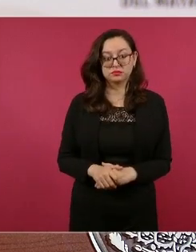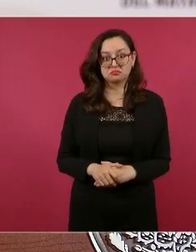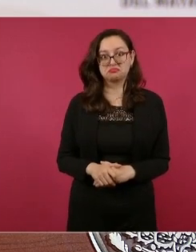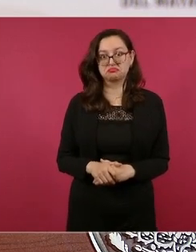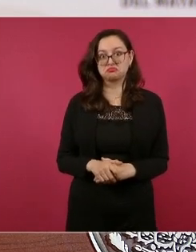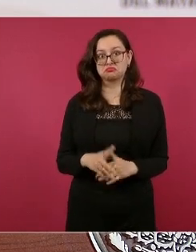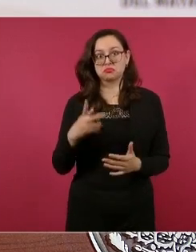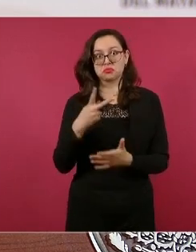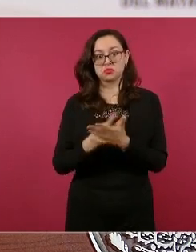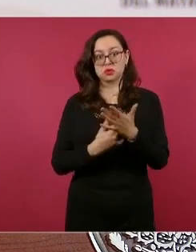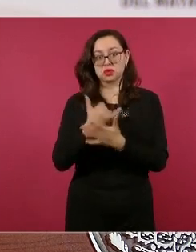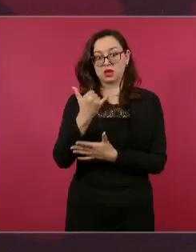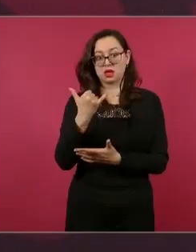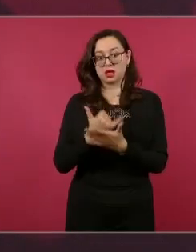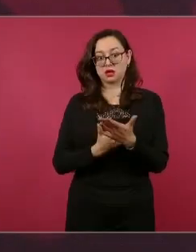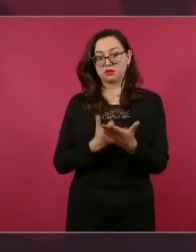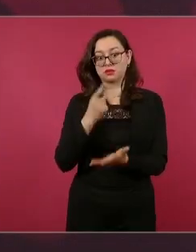de